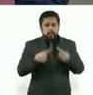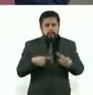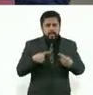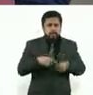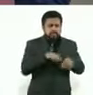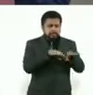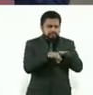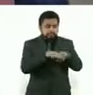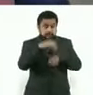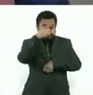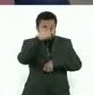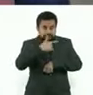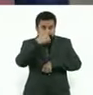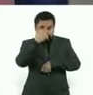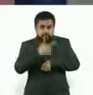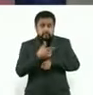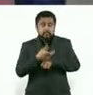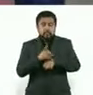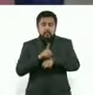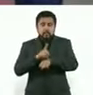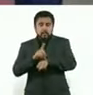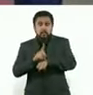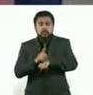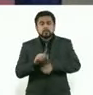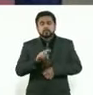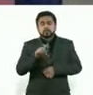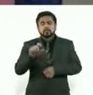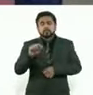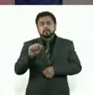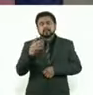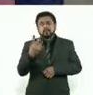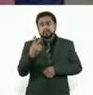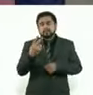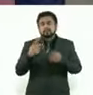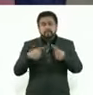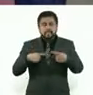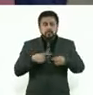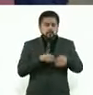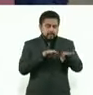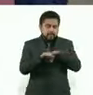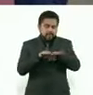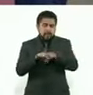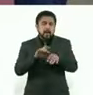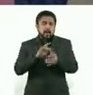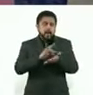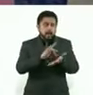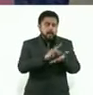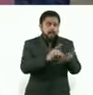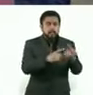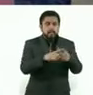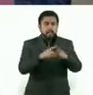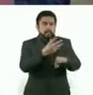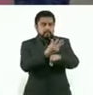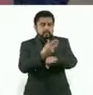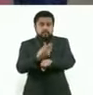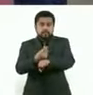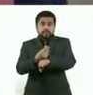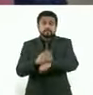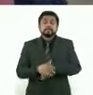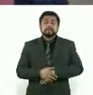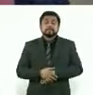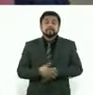y en total fueron 192 trabajadores los que nos estuvieron apoyando en estas labores. Y